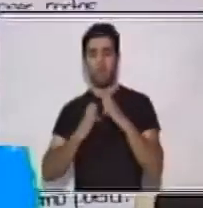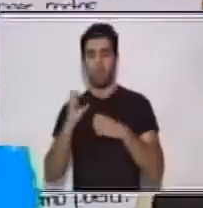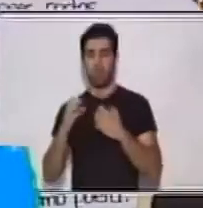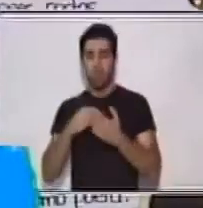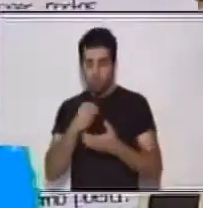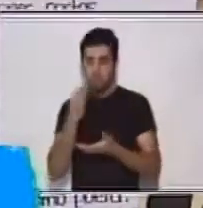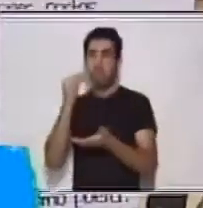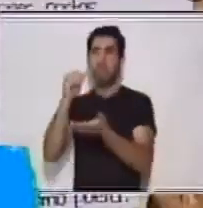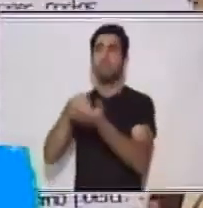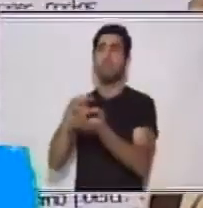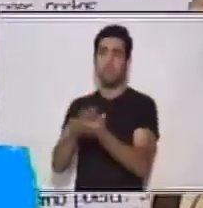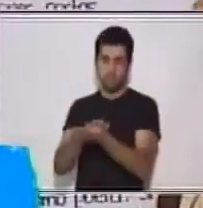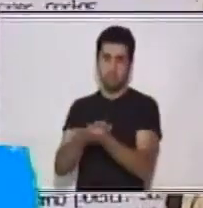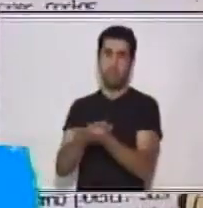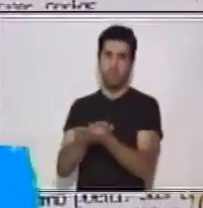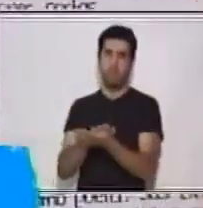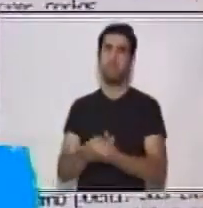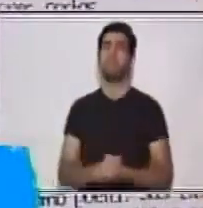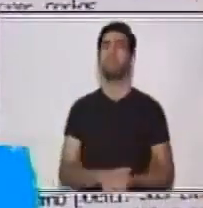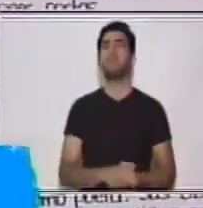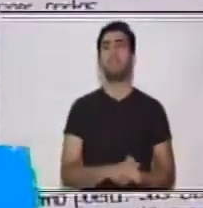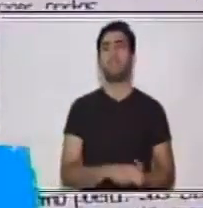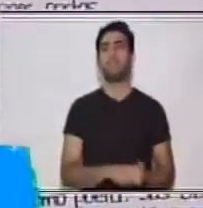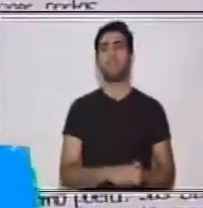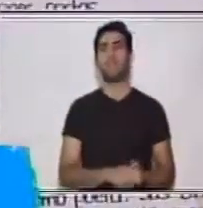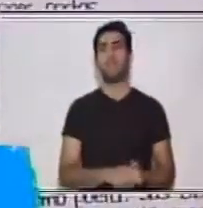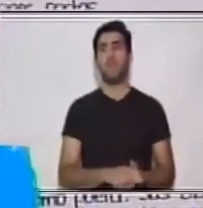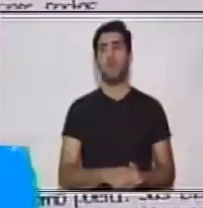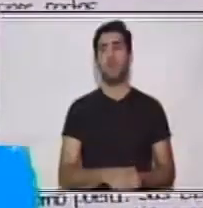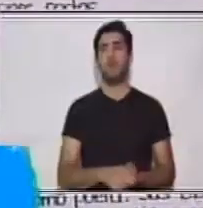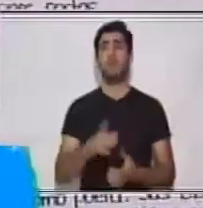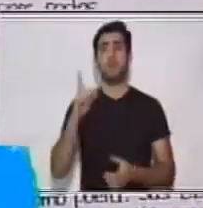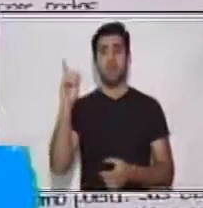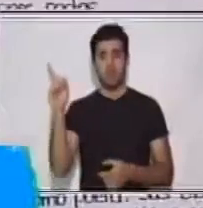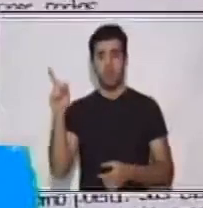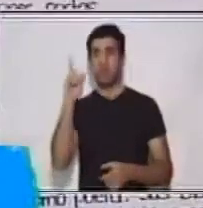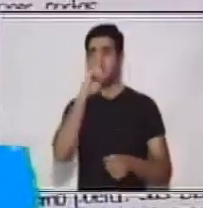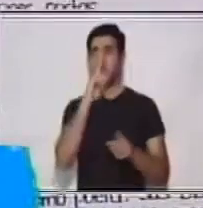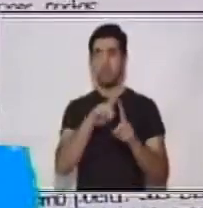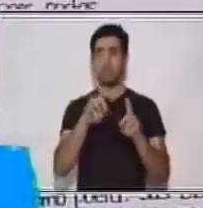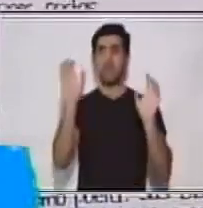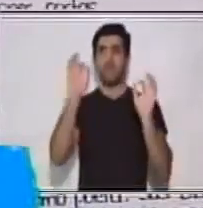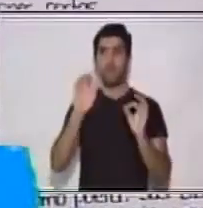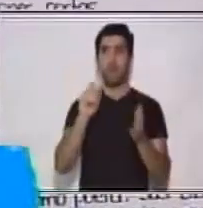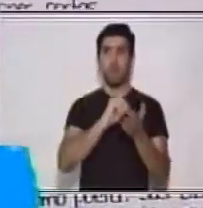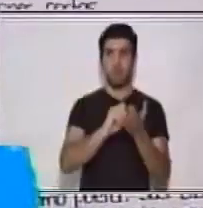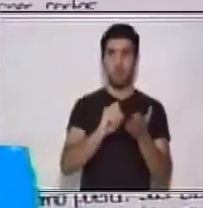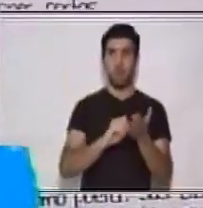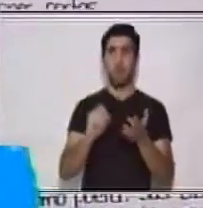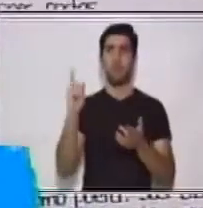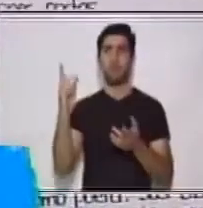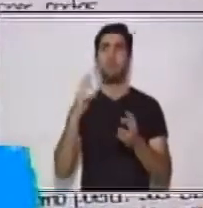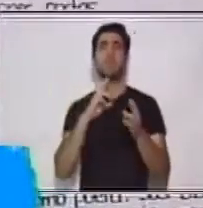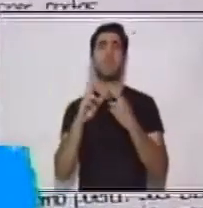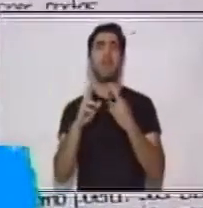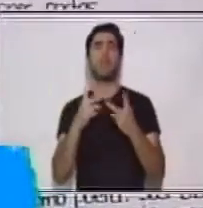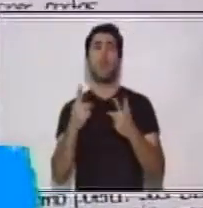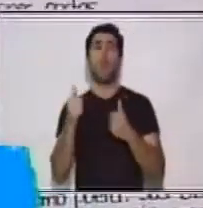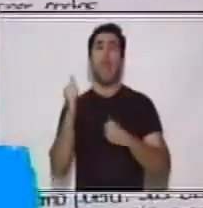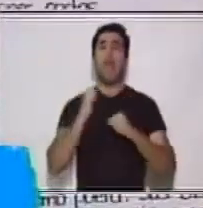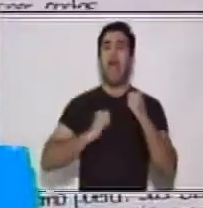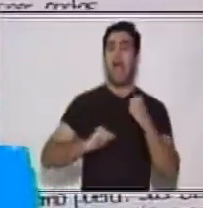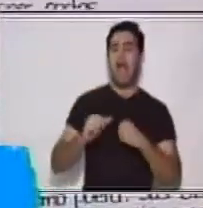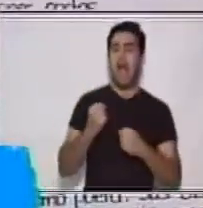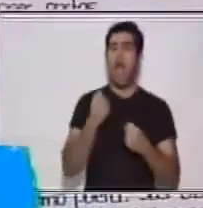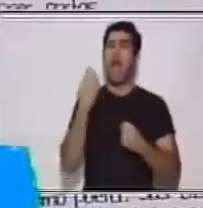de transmitir a través de ellos. Es un género y está relacionado con el arte, con la